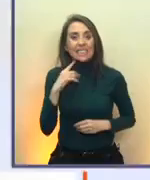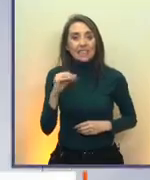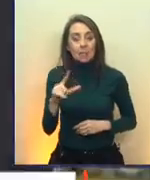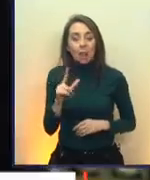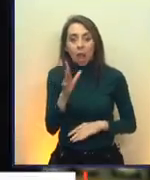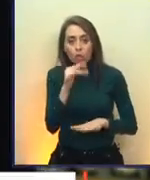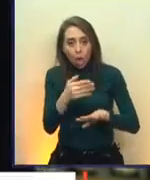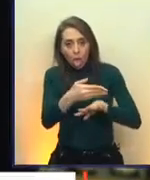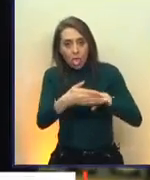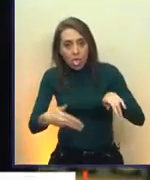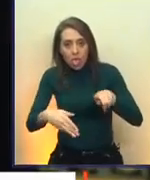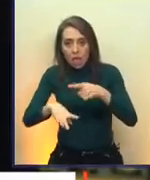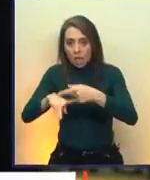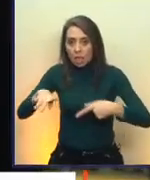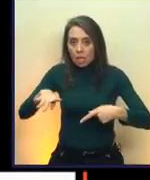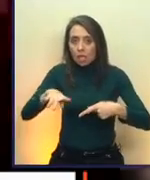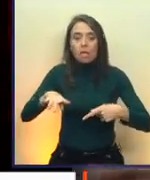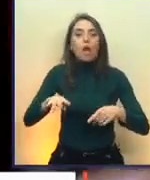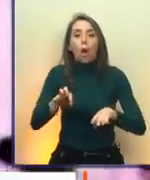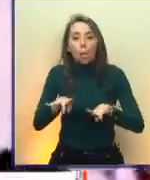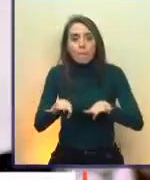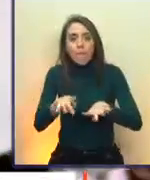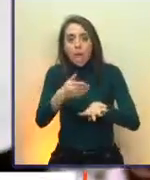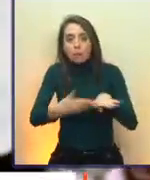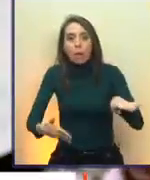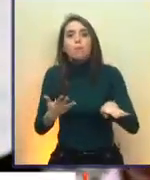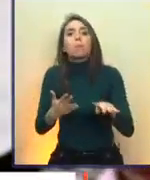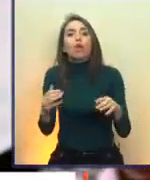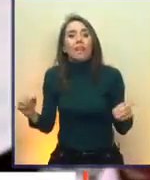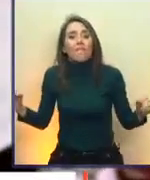cuerpo por la hipotermia.